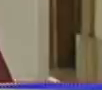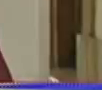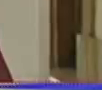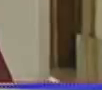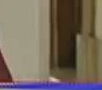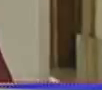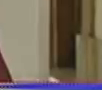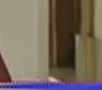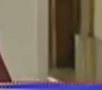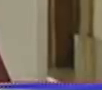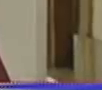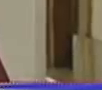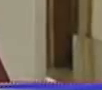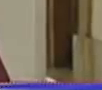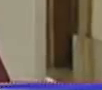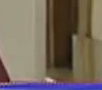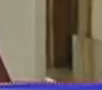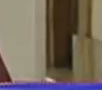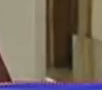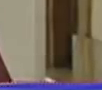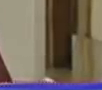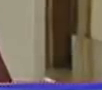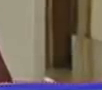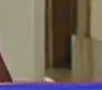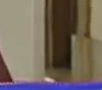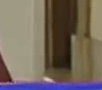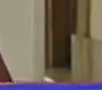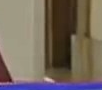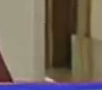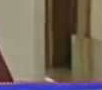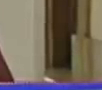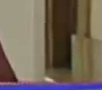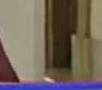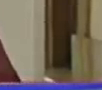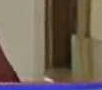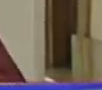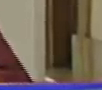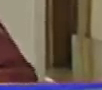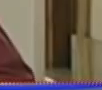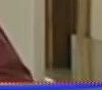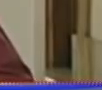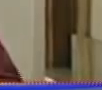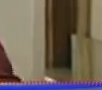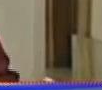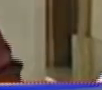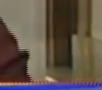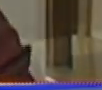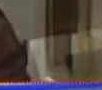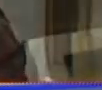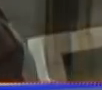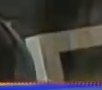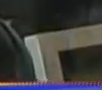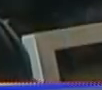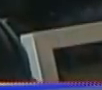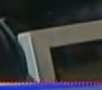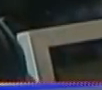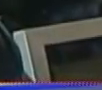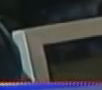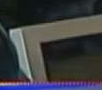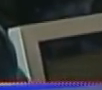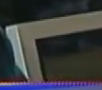a todos los gobernadores y gobernadoras que están en sus despachos, en sus puestos de comando